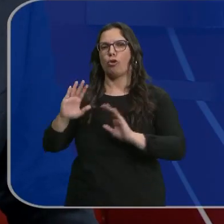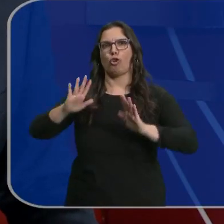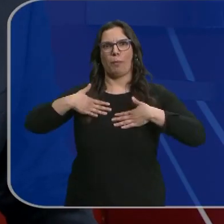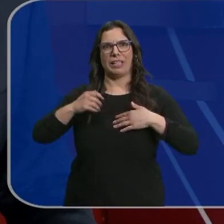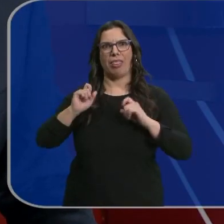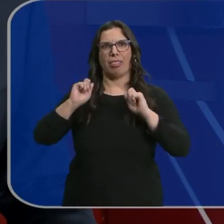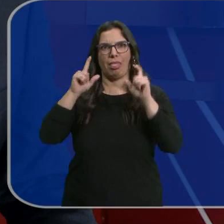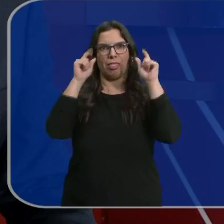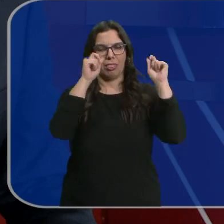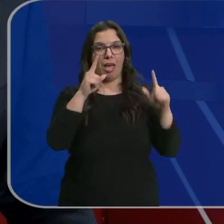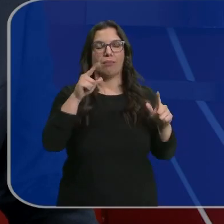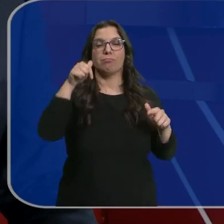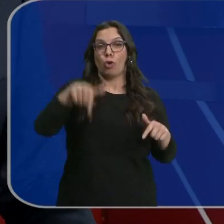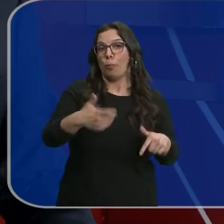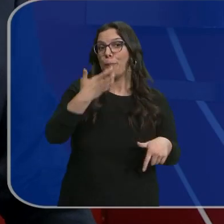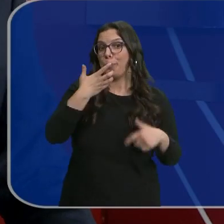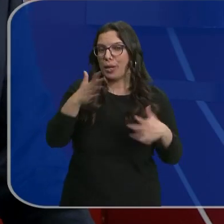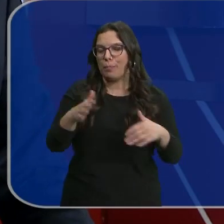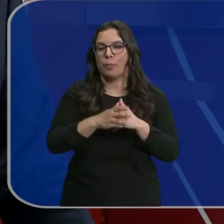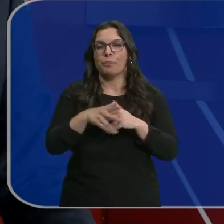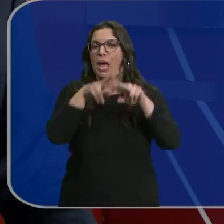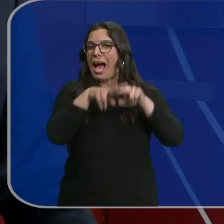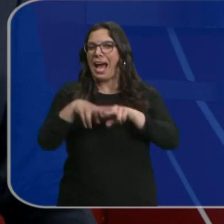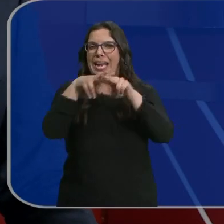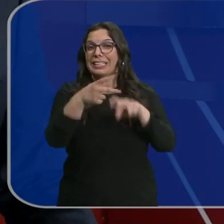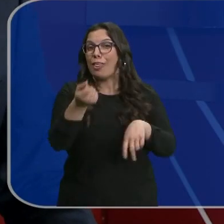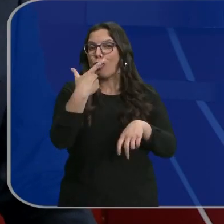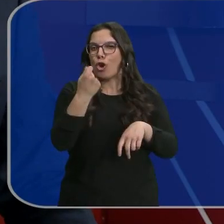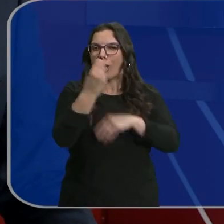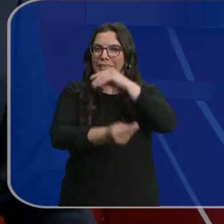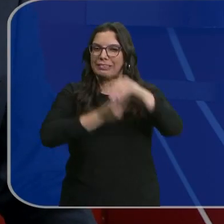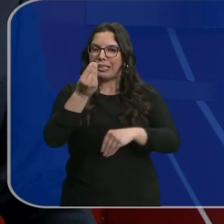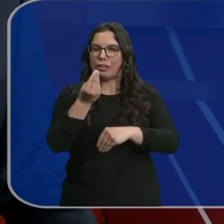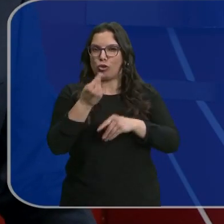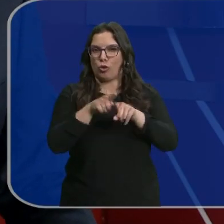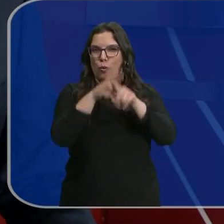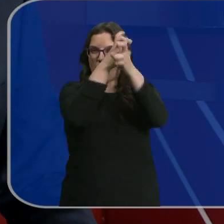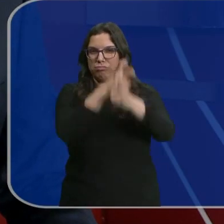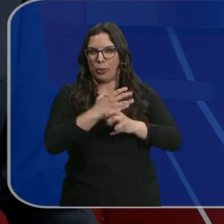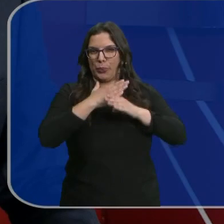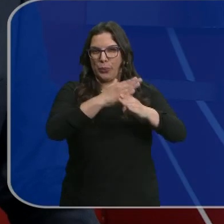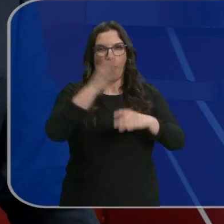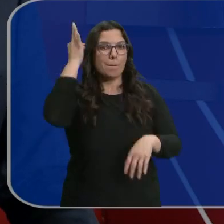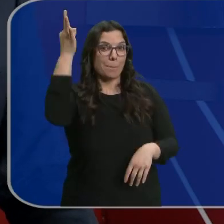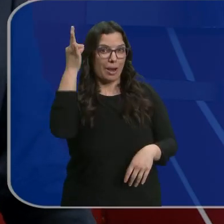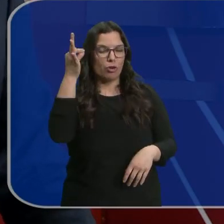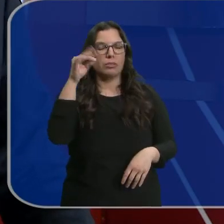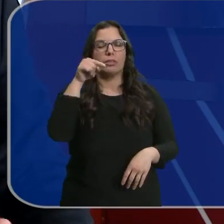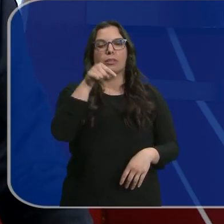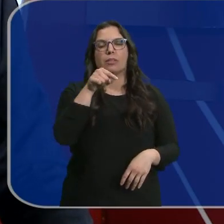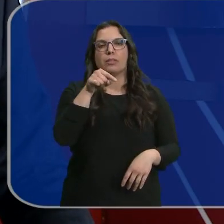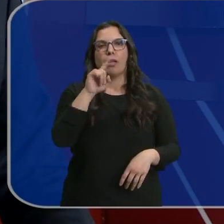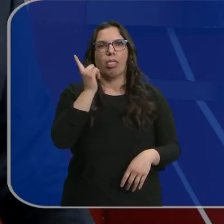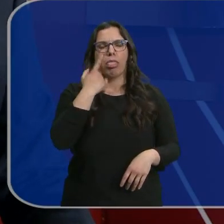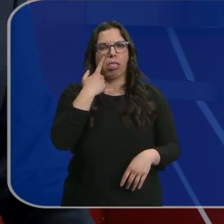sorprendernos y hoy estamos ante una de esas ocasiones. Un simple análisis de drogas practicado a un resto prehistórico, en este caso un cabello, ha sacado a